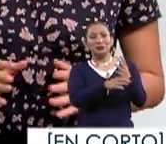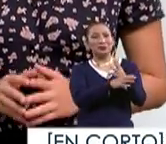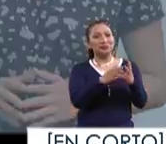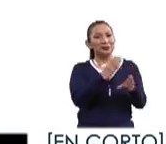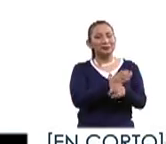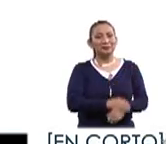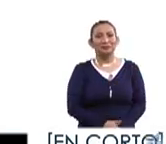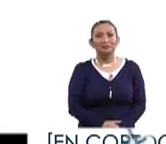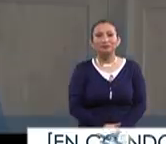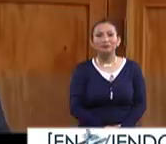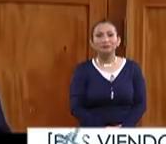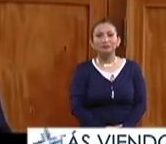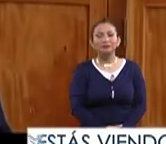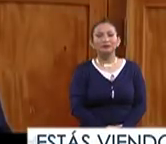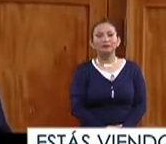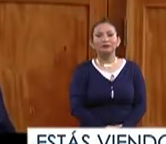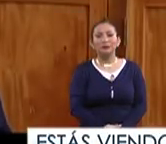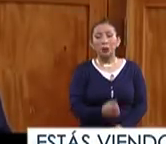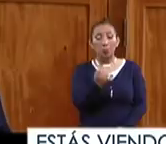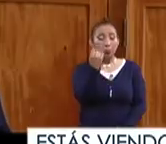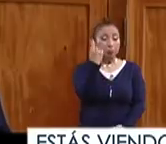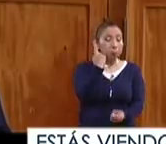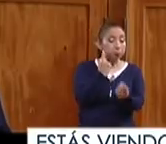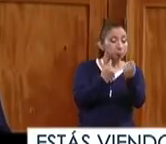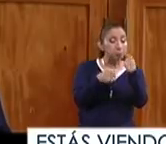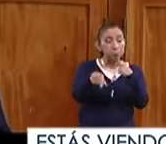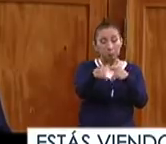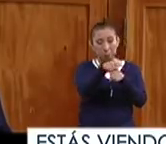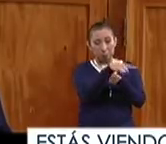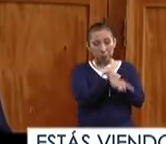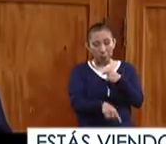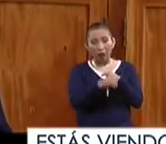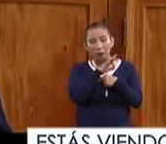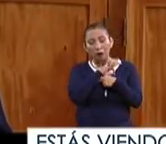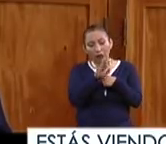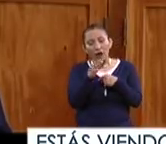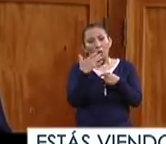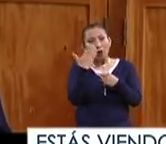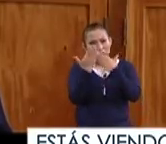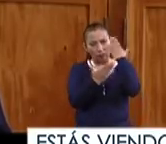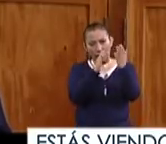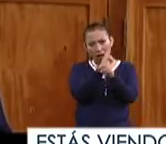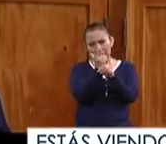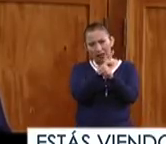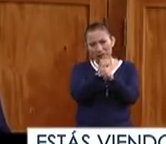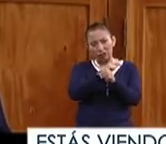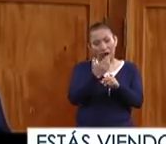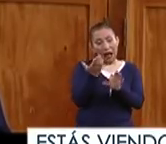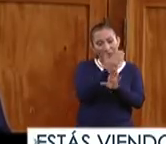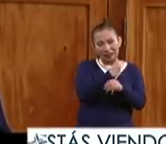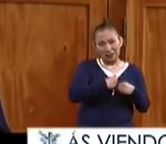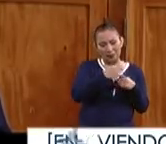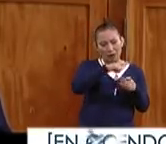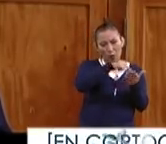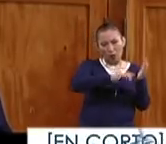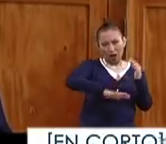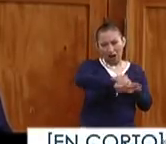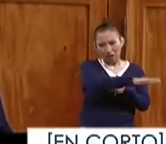lecciones. Fuimos pocos los que pudimos hacer una carrera de los que vivíamos en esa colonia.